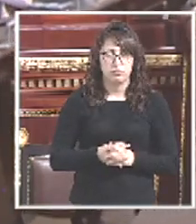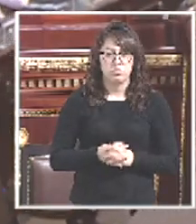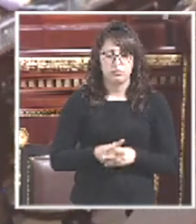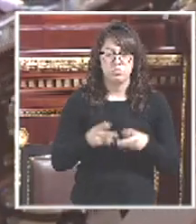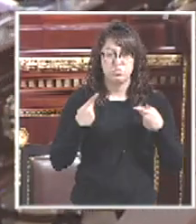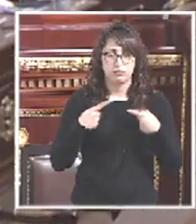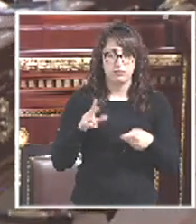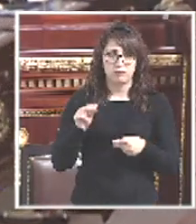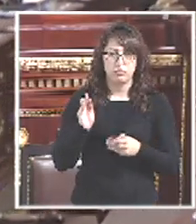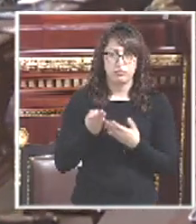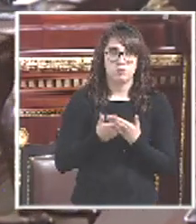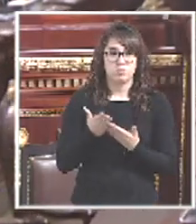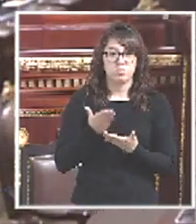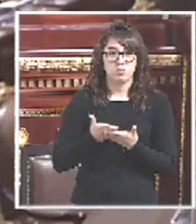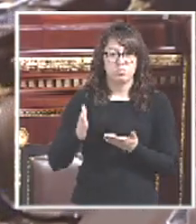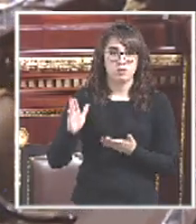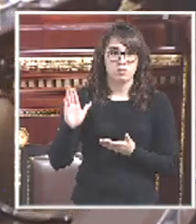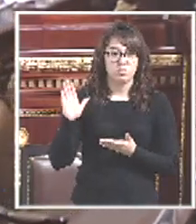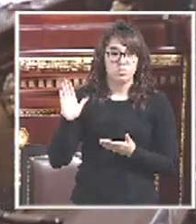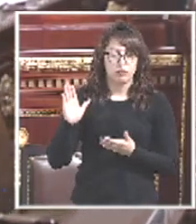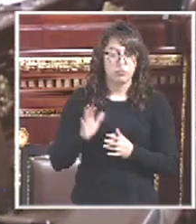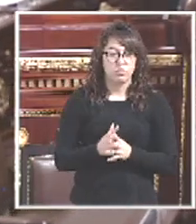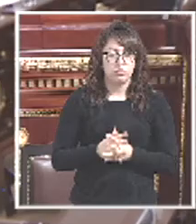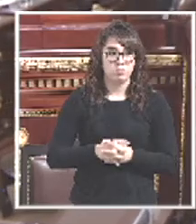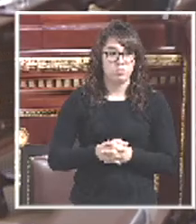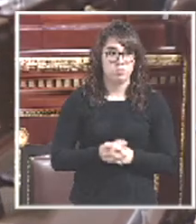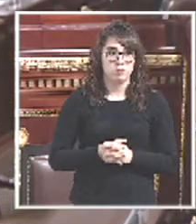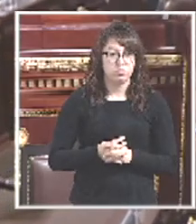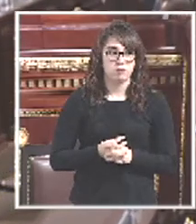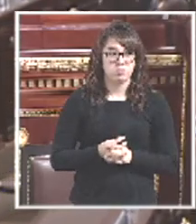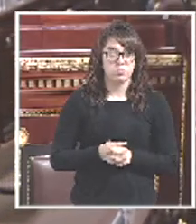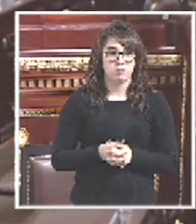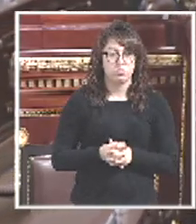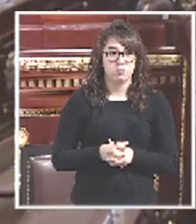Los que estén por la negativa, sírvanse manifestar levantando la mano.